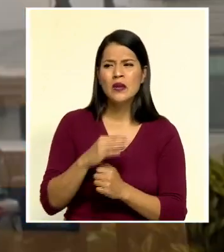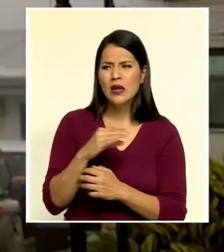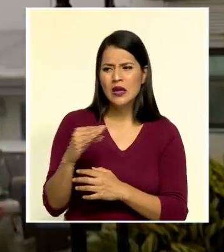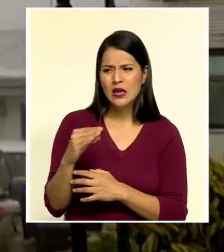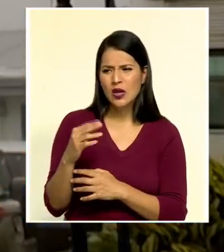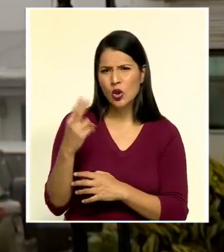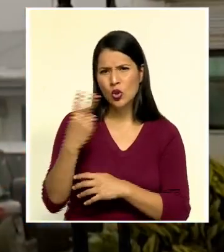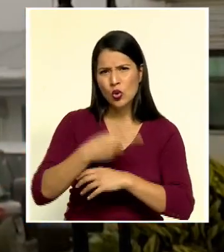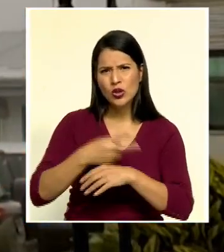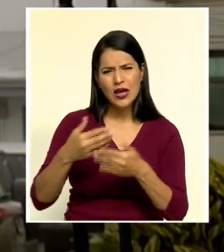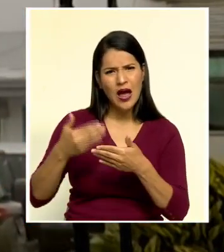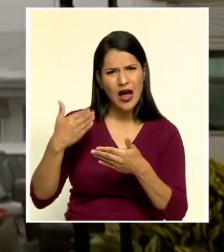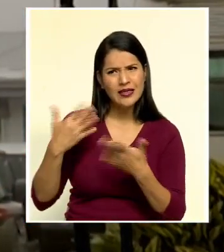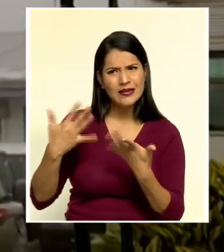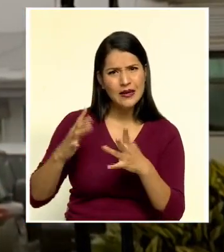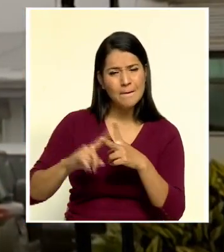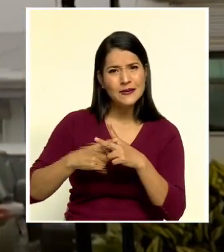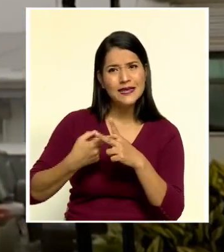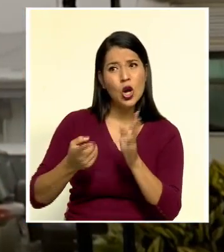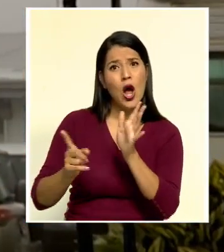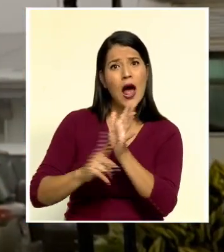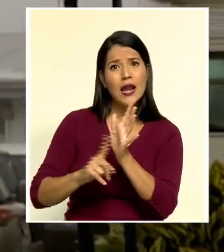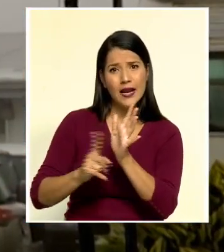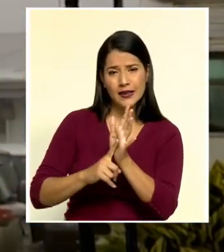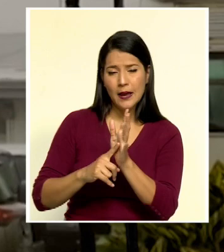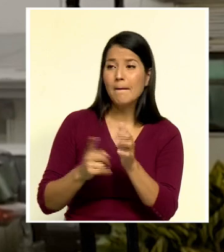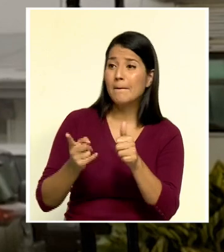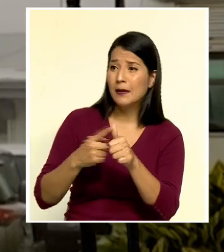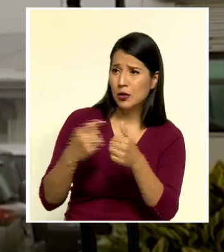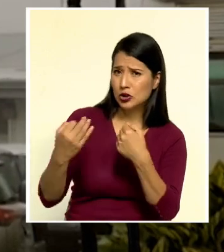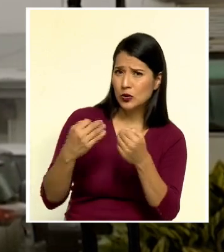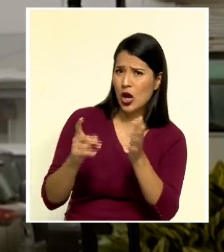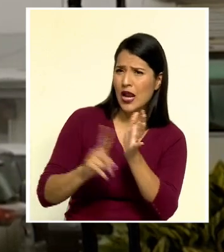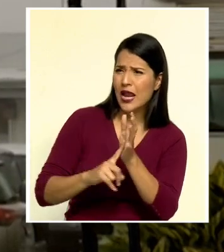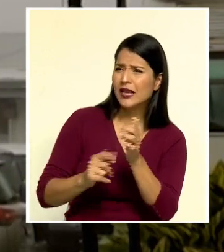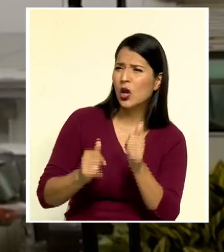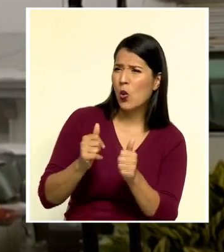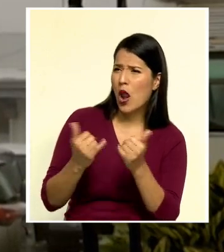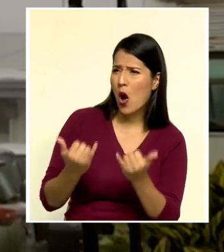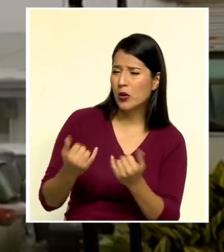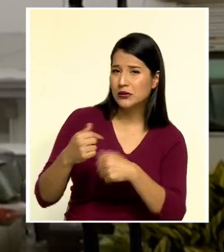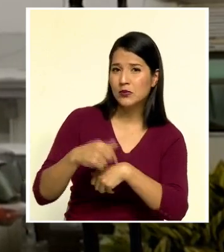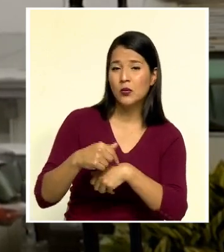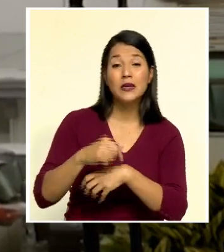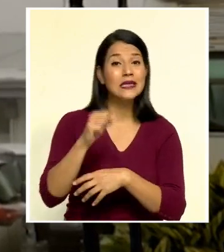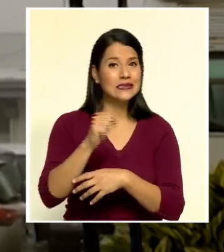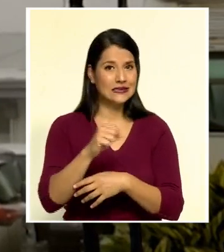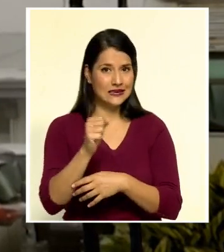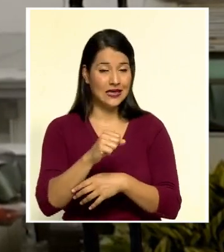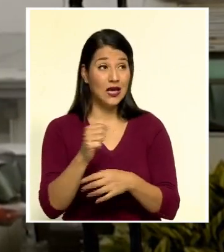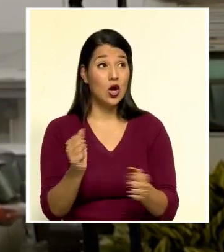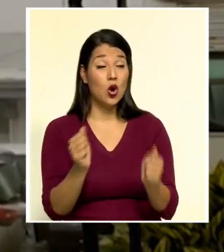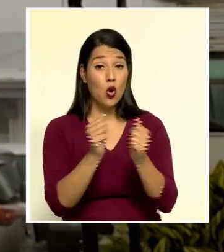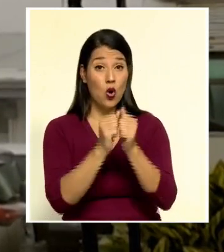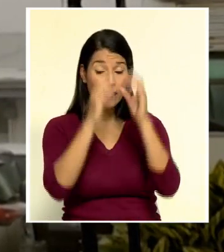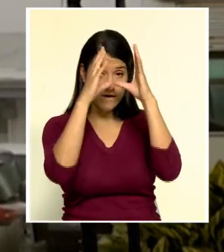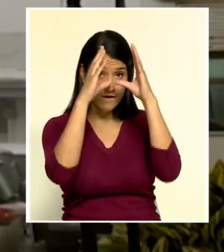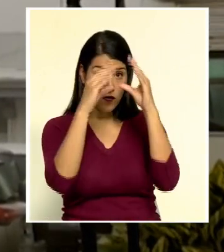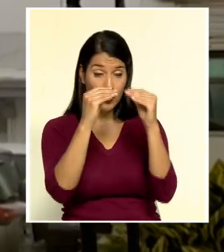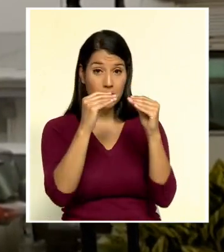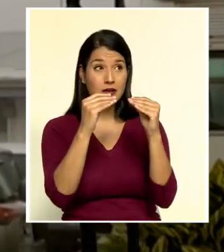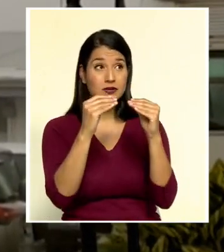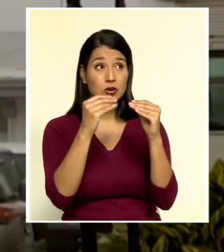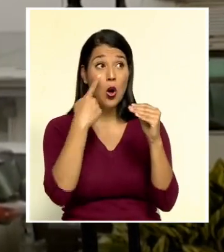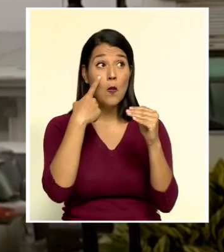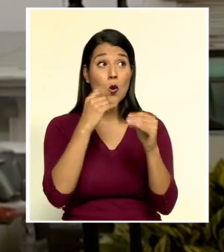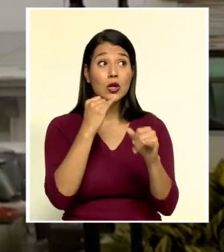ustedes han decretado ya alertas. Primero hablemos de las alertas que se mantienen en este momento. Efectivamente, de acuerdo con la información que hemos recibido por